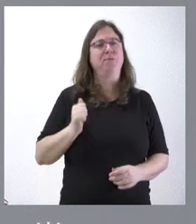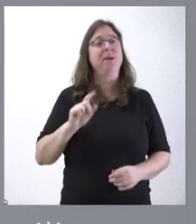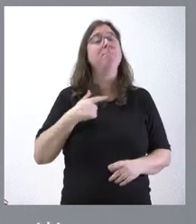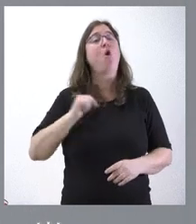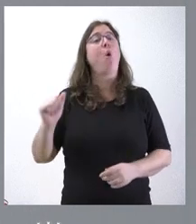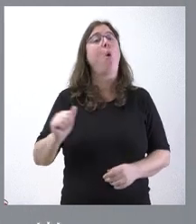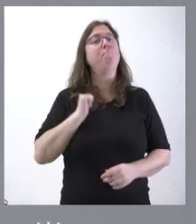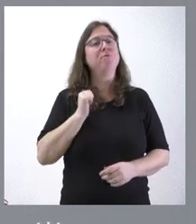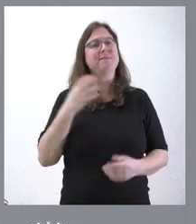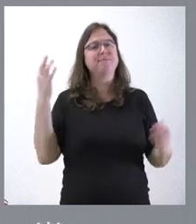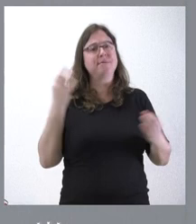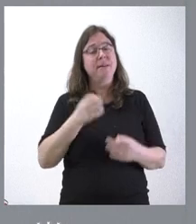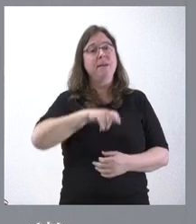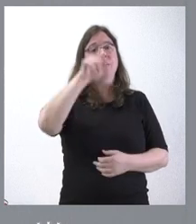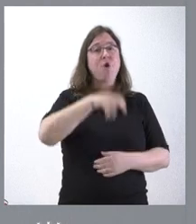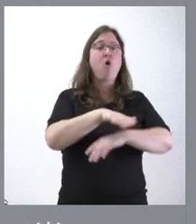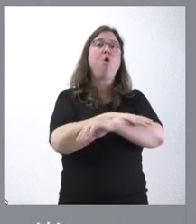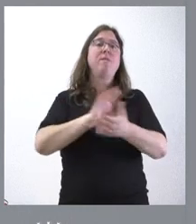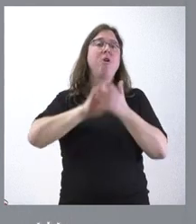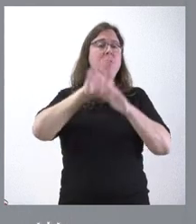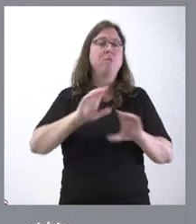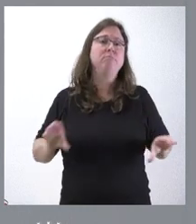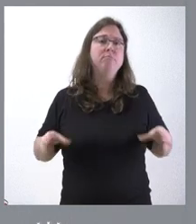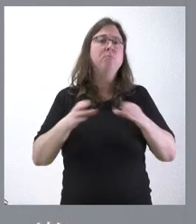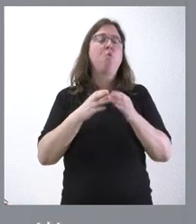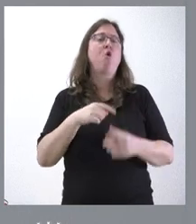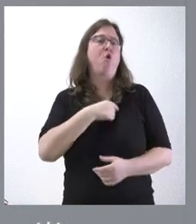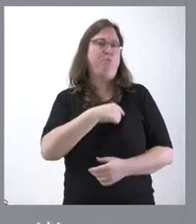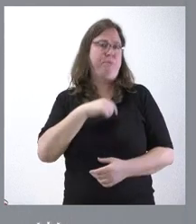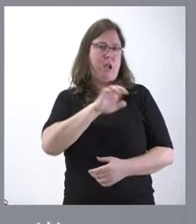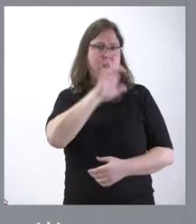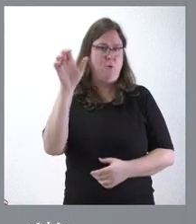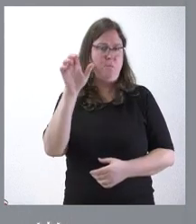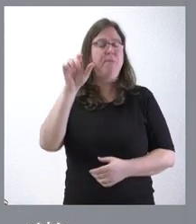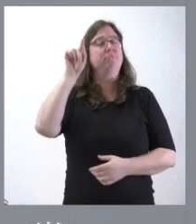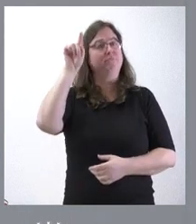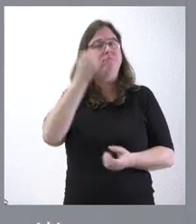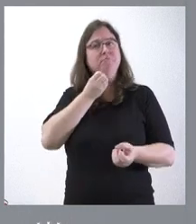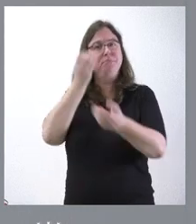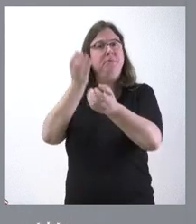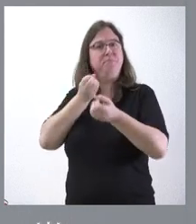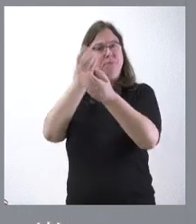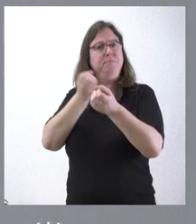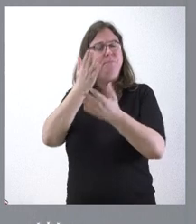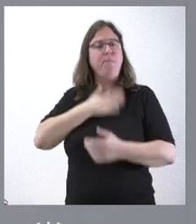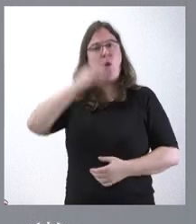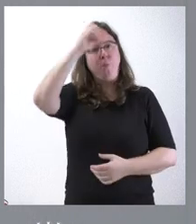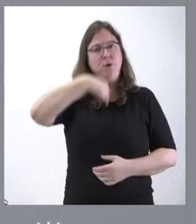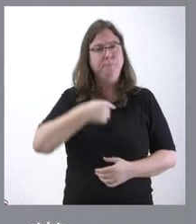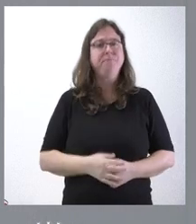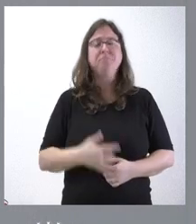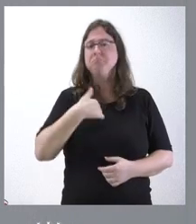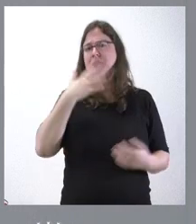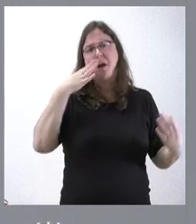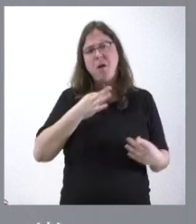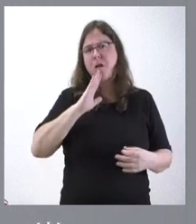institucional de que un miembro del gobierno de Castilla de León se reúna con el comisario europeo y allí le manifieste nuestra eh posición yo creo que eso